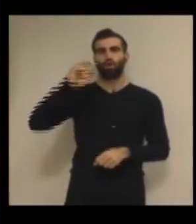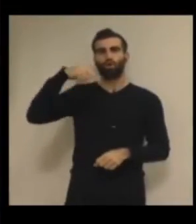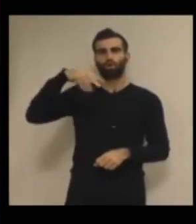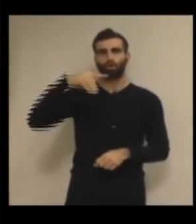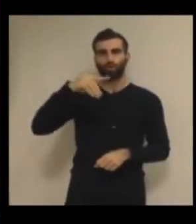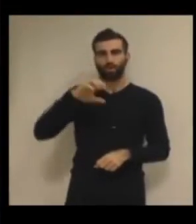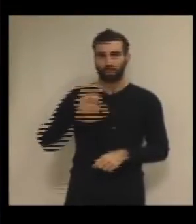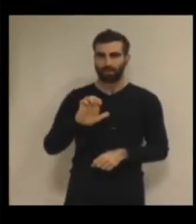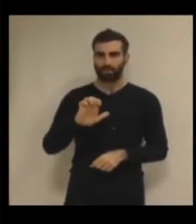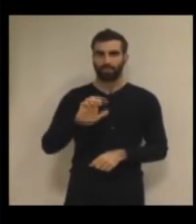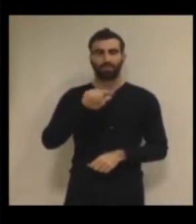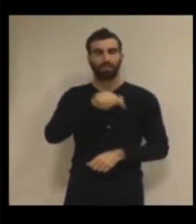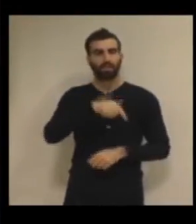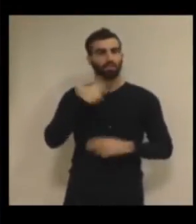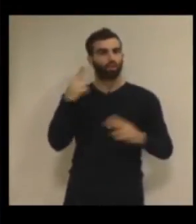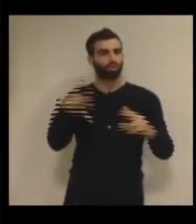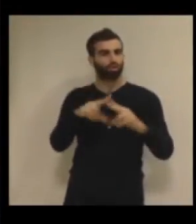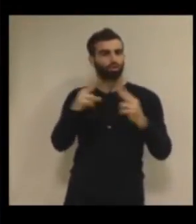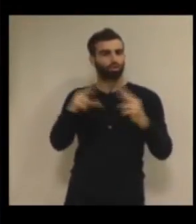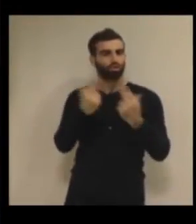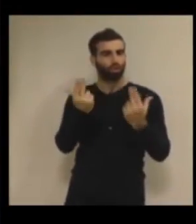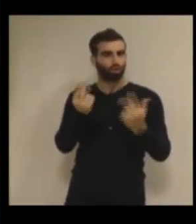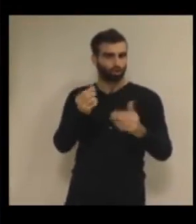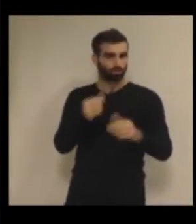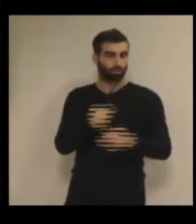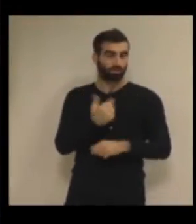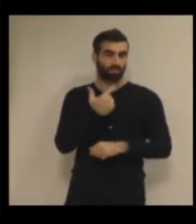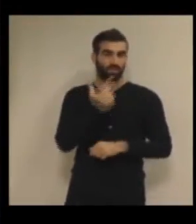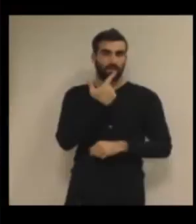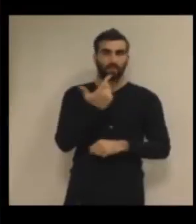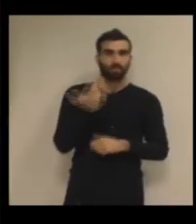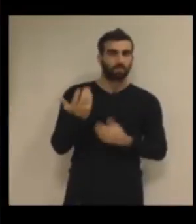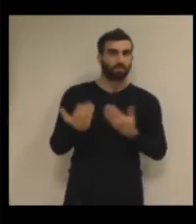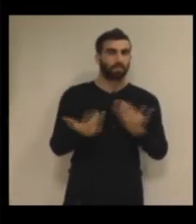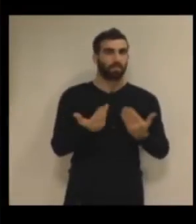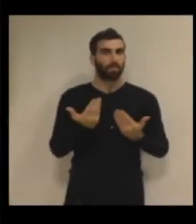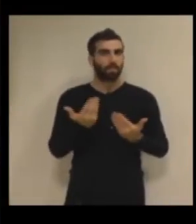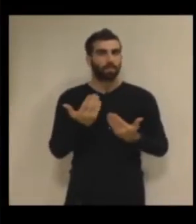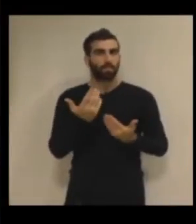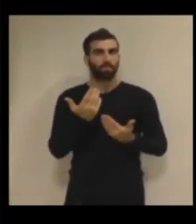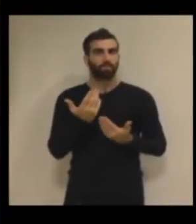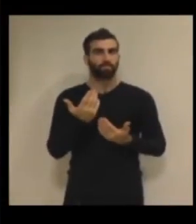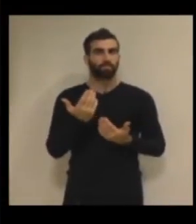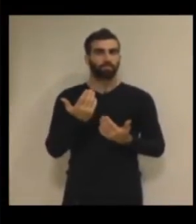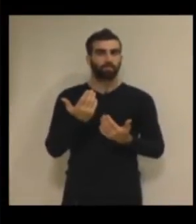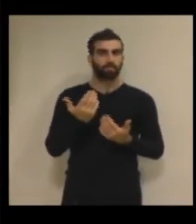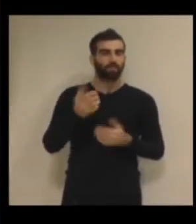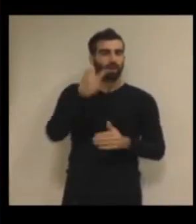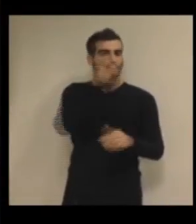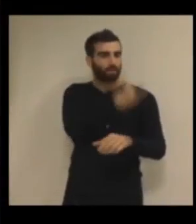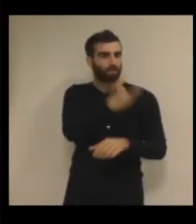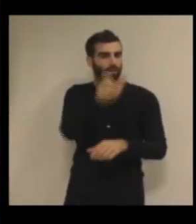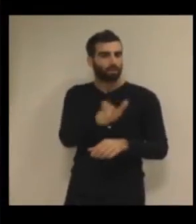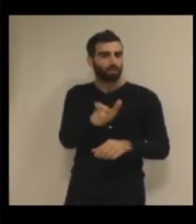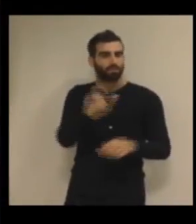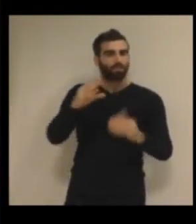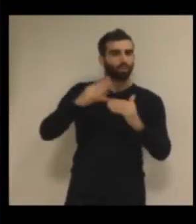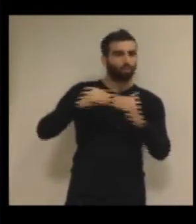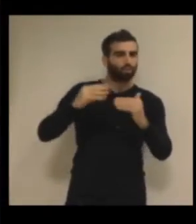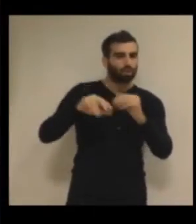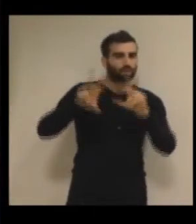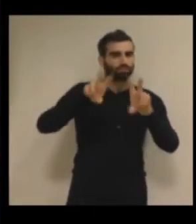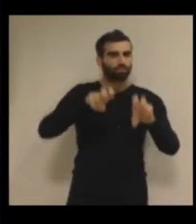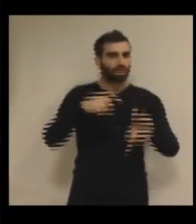es sociólogo, ¿no? Sí. Y fue el que se encargó un poco de analizar con los usuarios qué eran las necesidades que